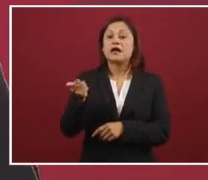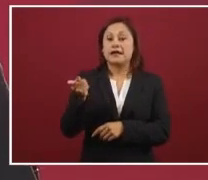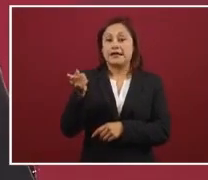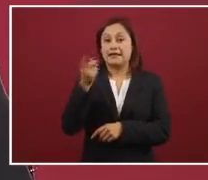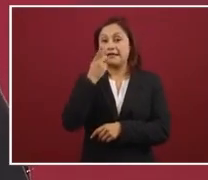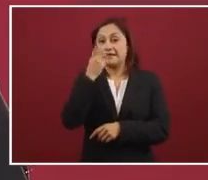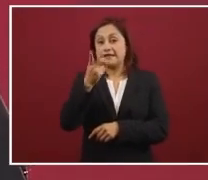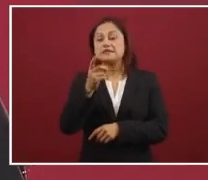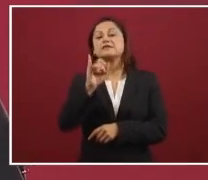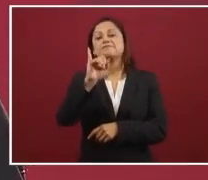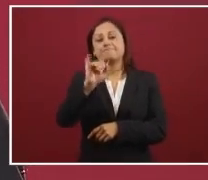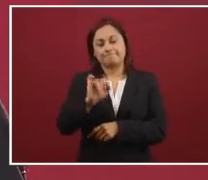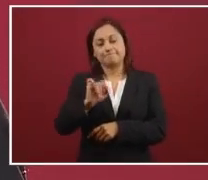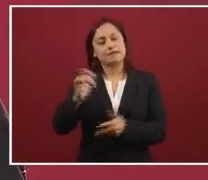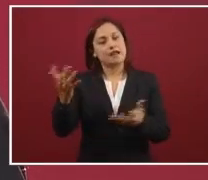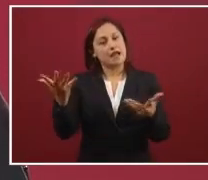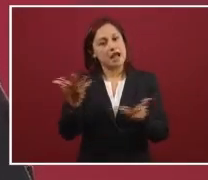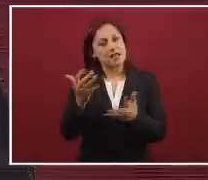el aeropuerto de Santa Lucía.